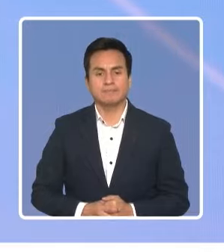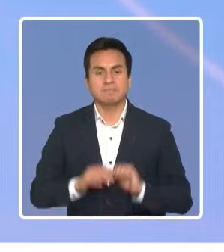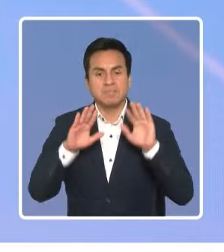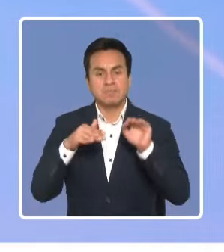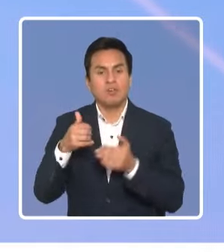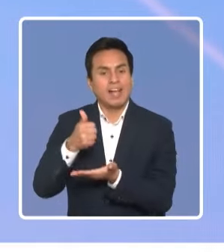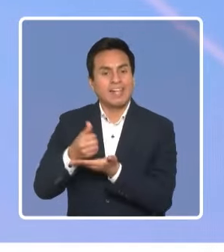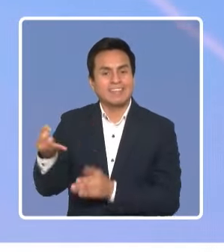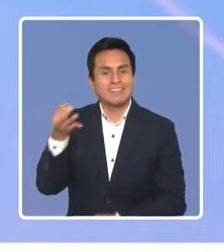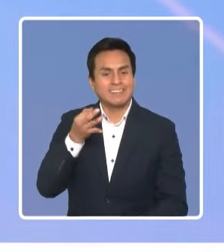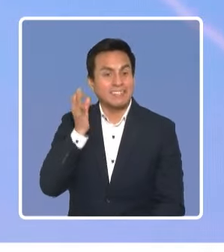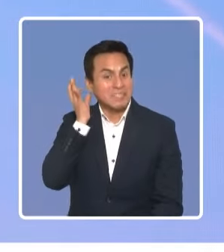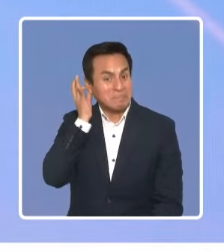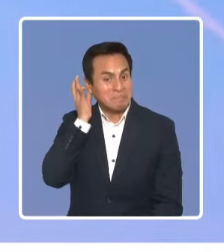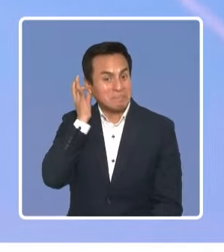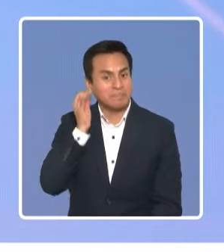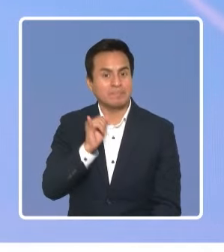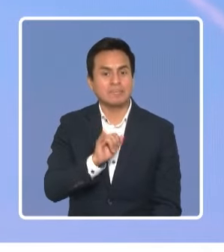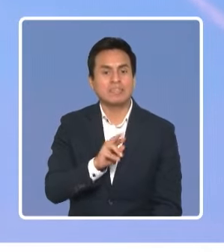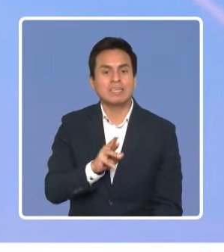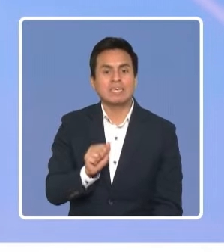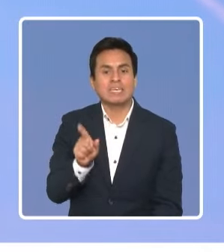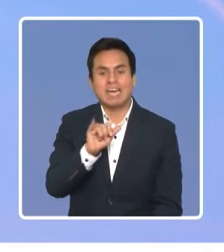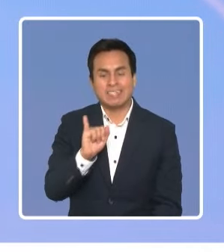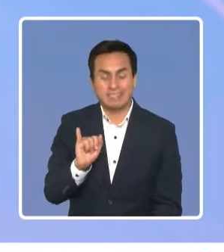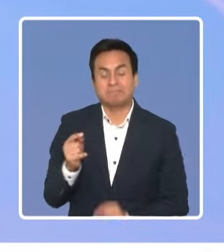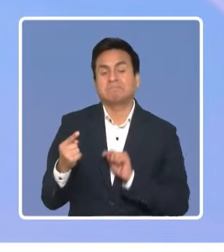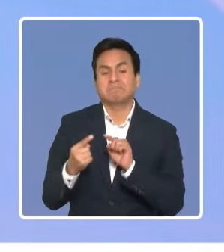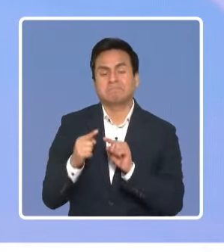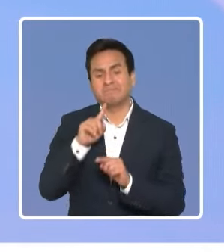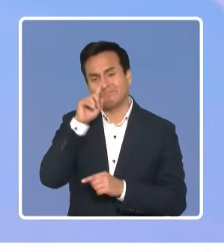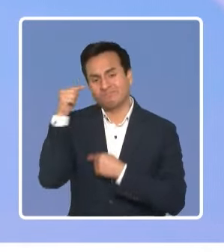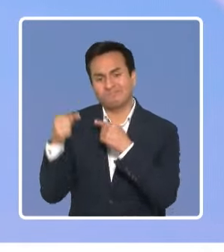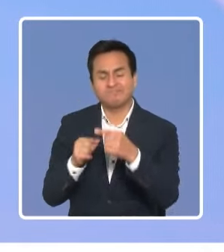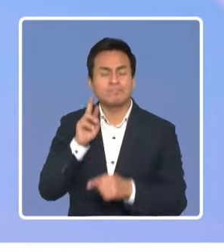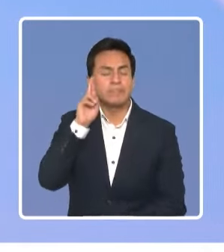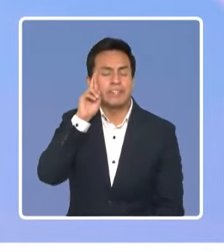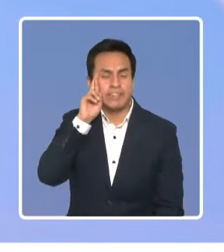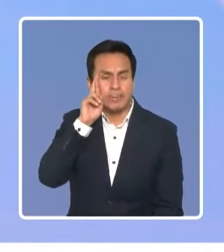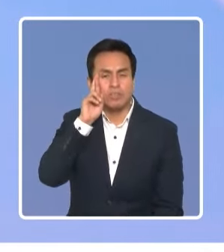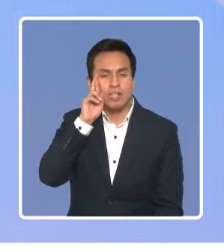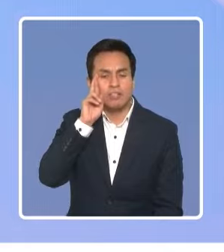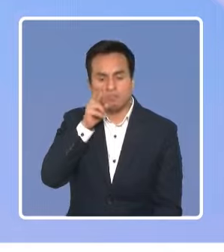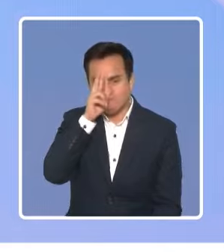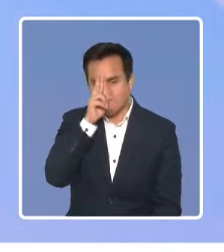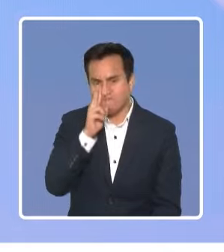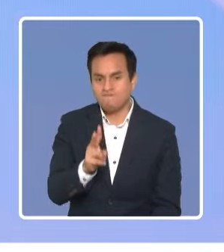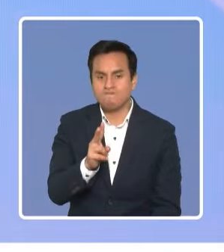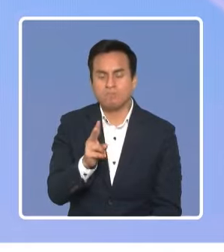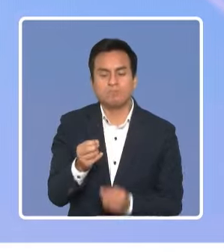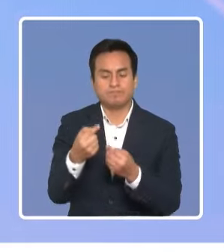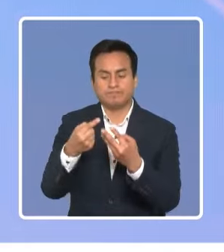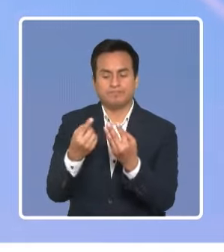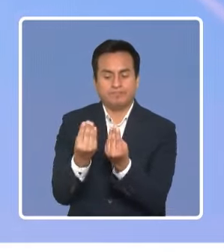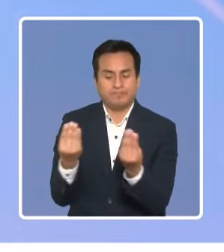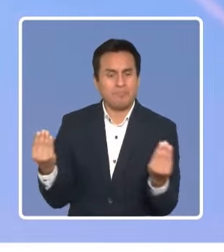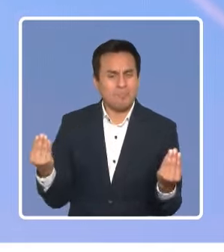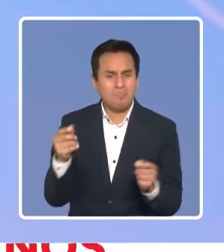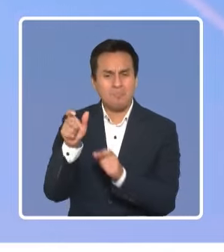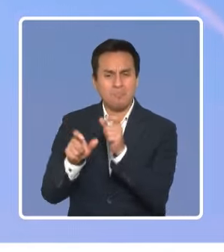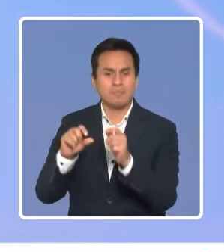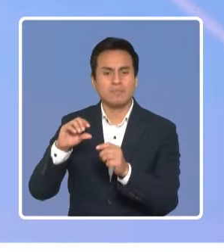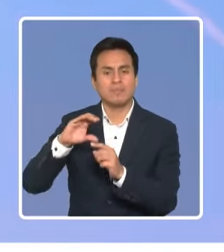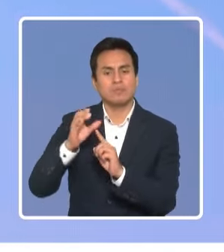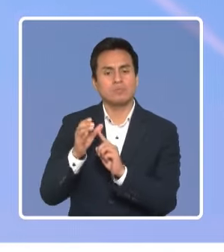tal como hizo la alcaldesa Iracy Hasler, recordando tradiciones y honrando a tantos y